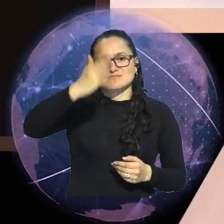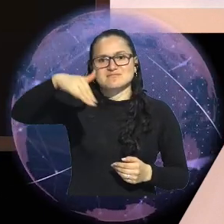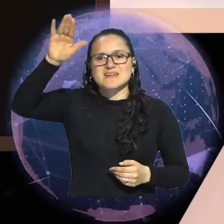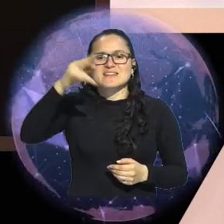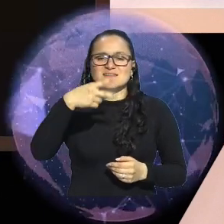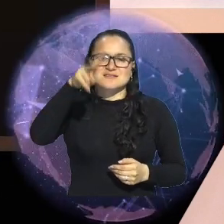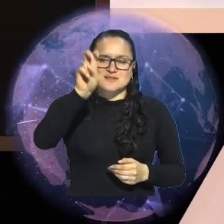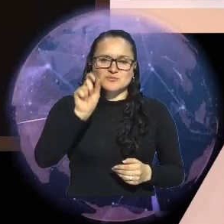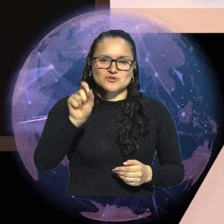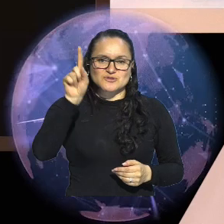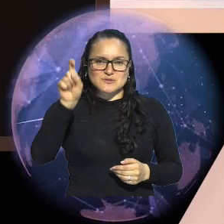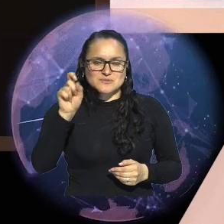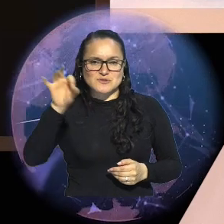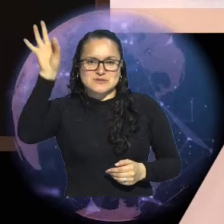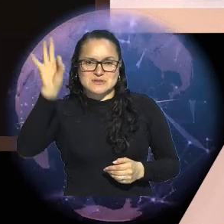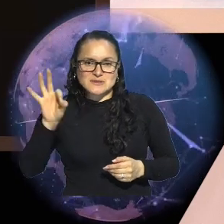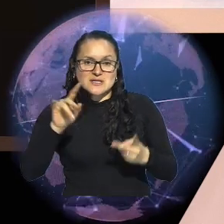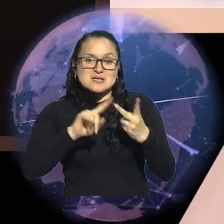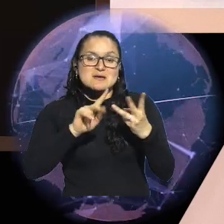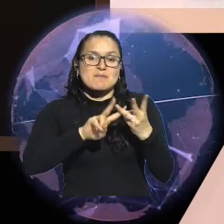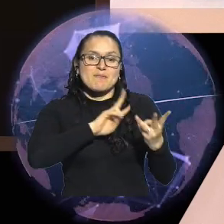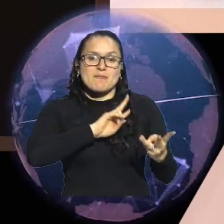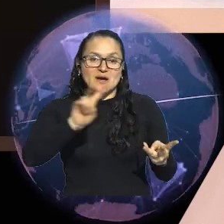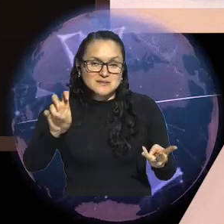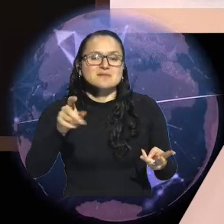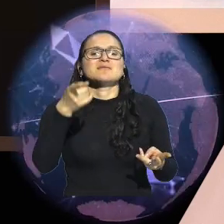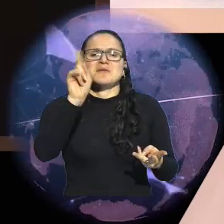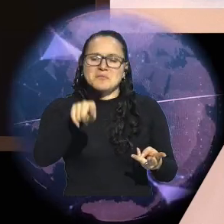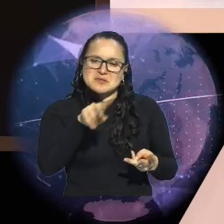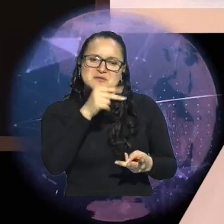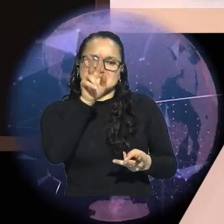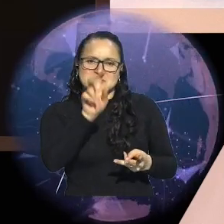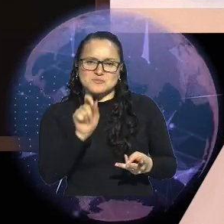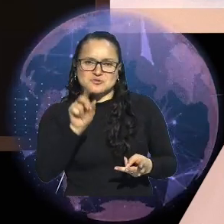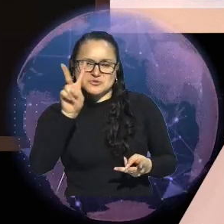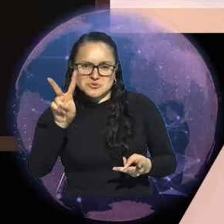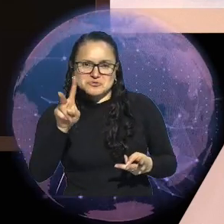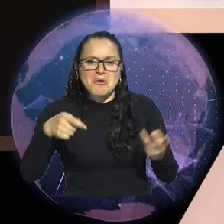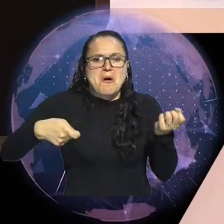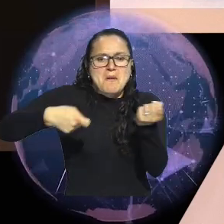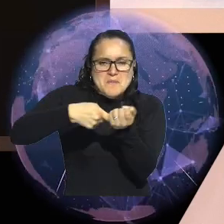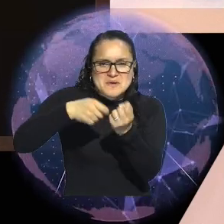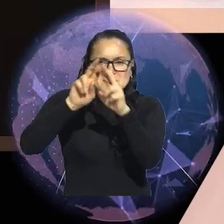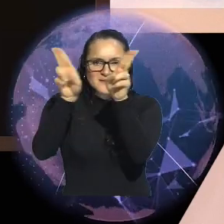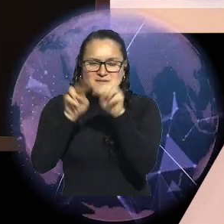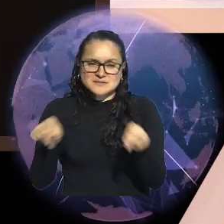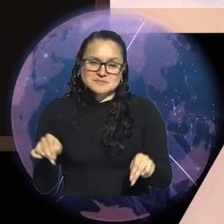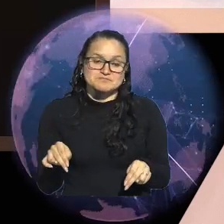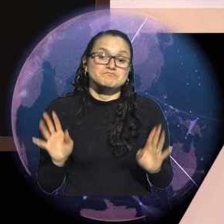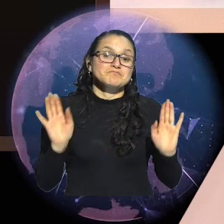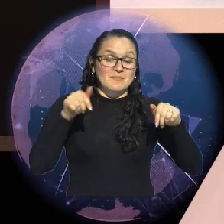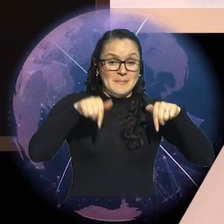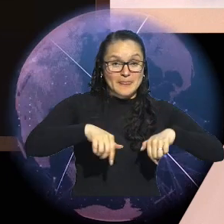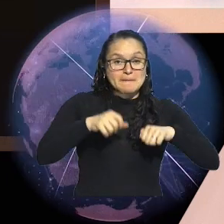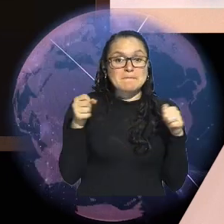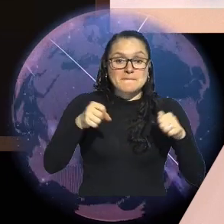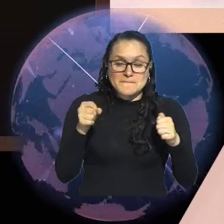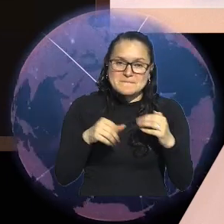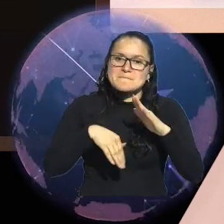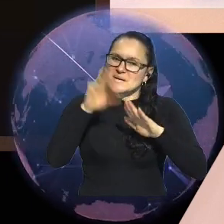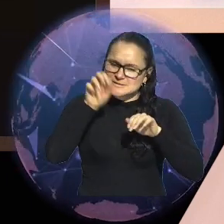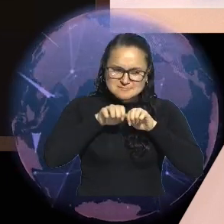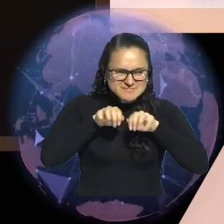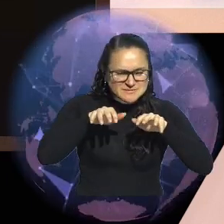el valle del cauca por el 11.2 este mencionar también que la capital del país sigue exhibiendo las tasas de penetración más altas